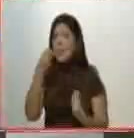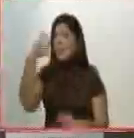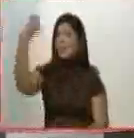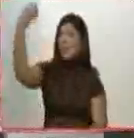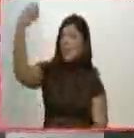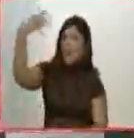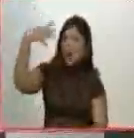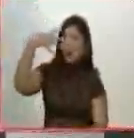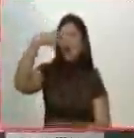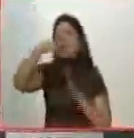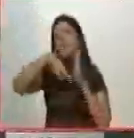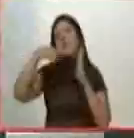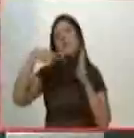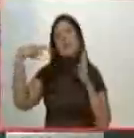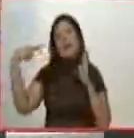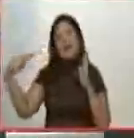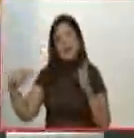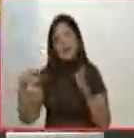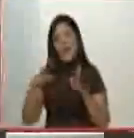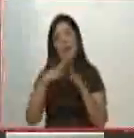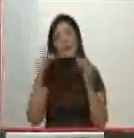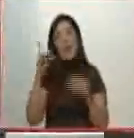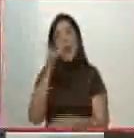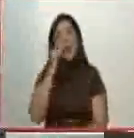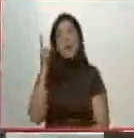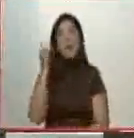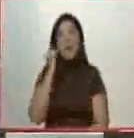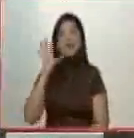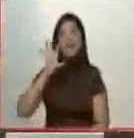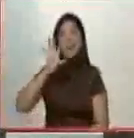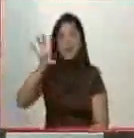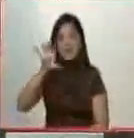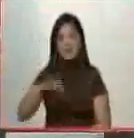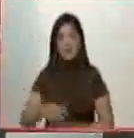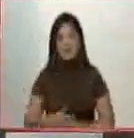Los recreadores, las recreadoras de la patria.